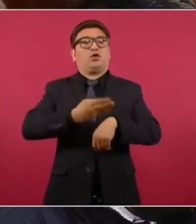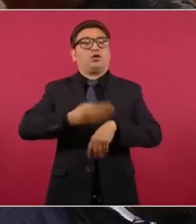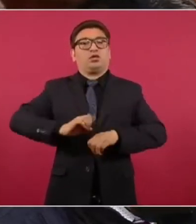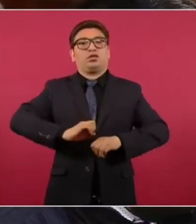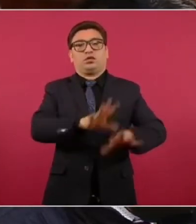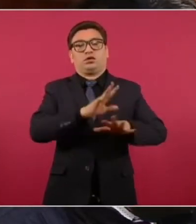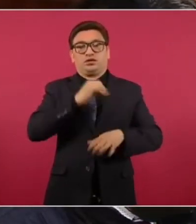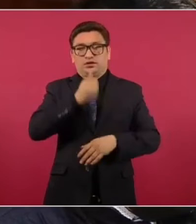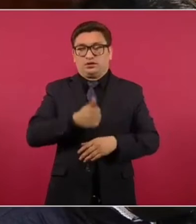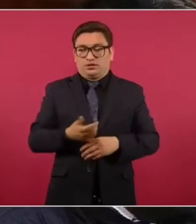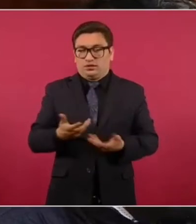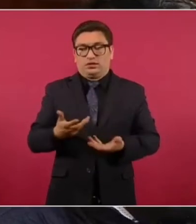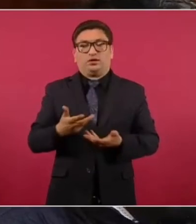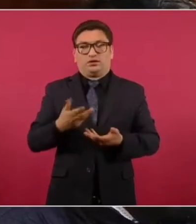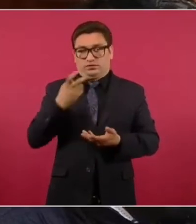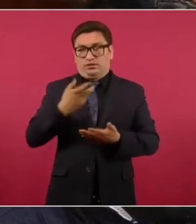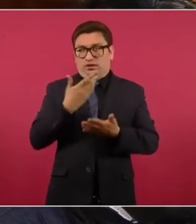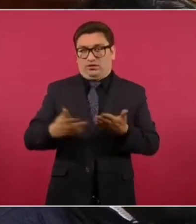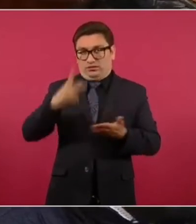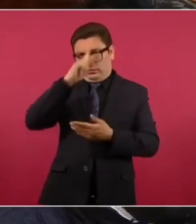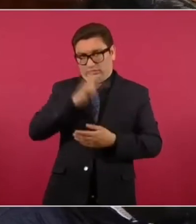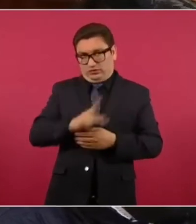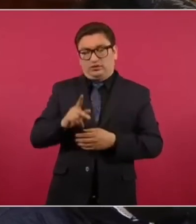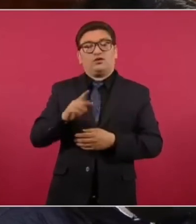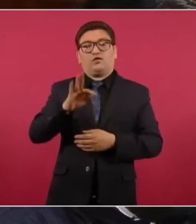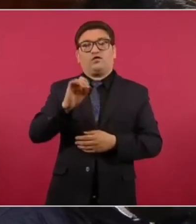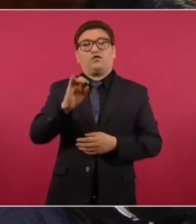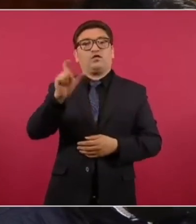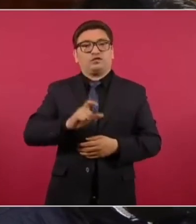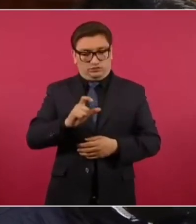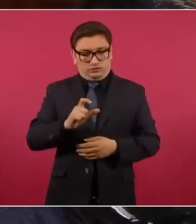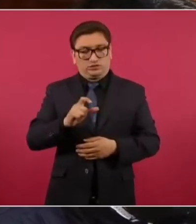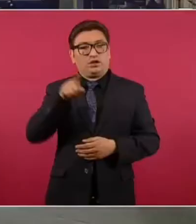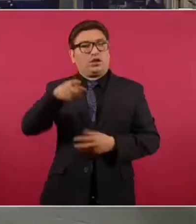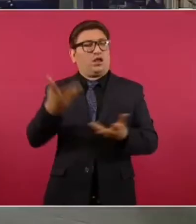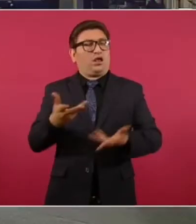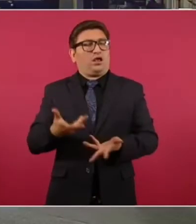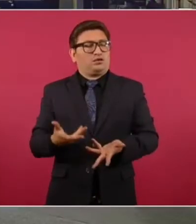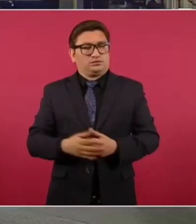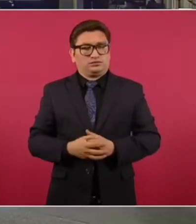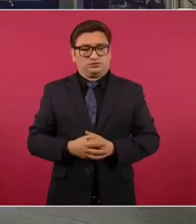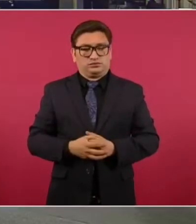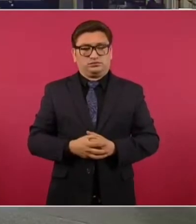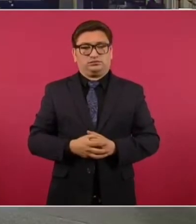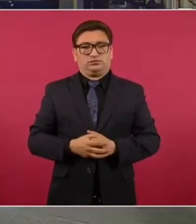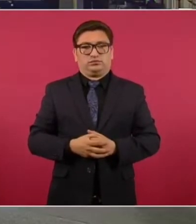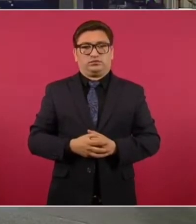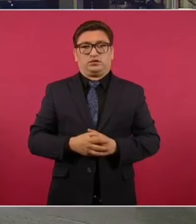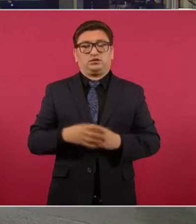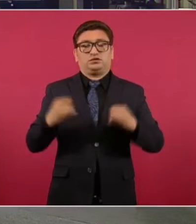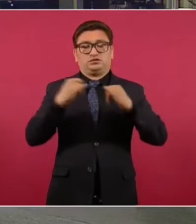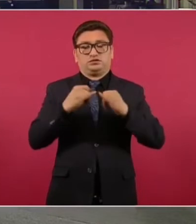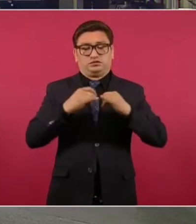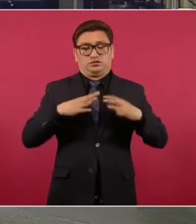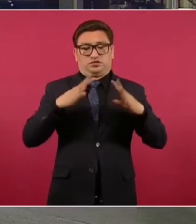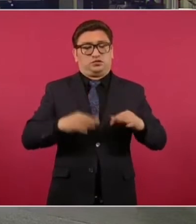y creciera la magnitud en lo que hoy se encuentra. Vicente Fox Quesada, que lo único que hizo fue crear